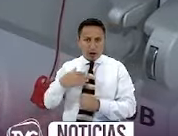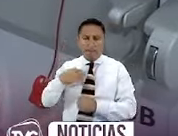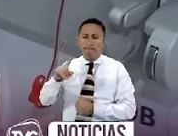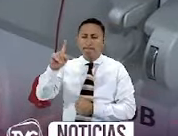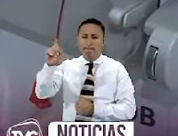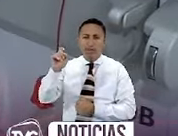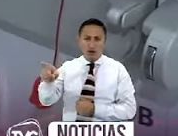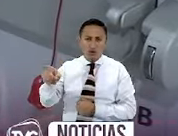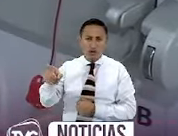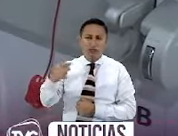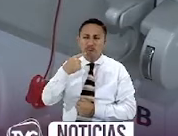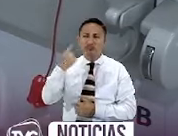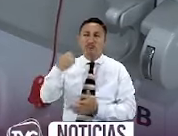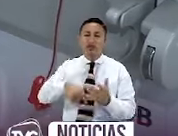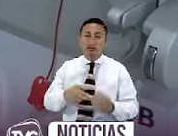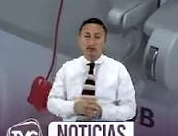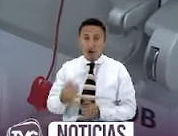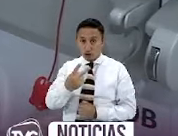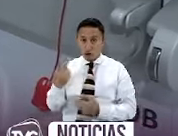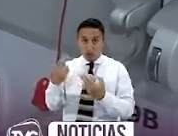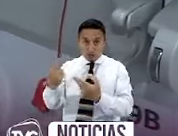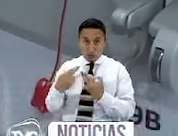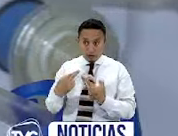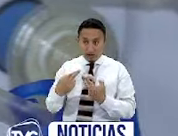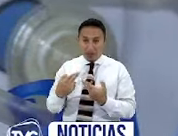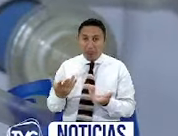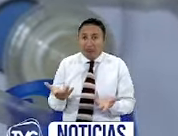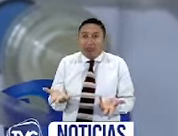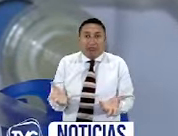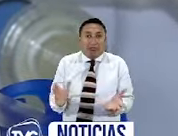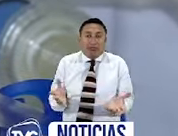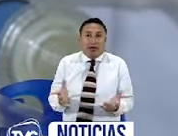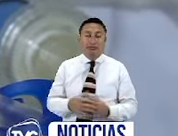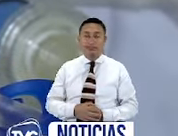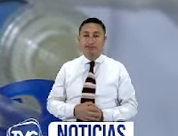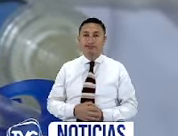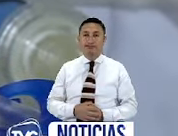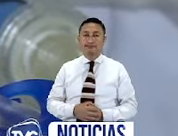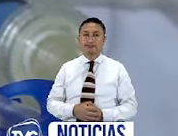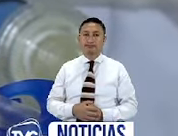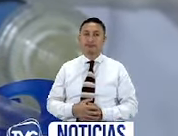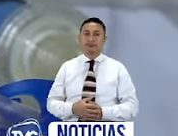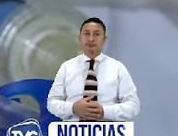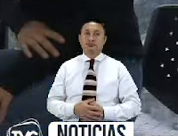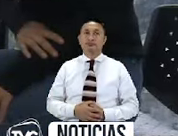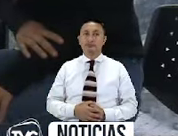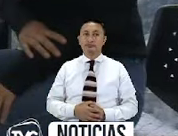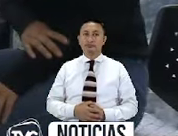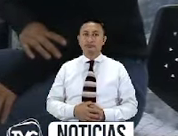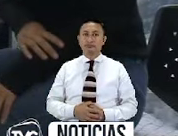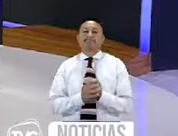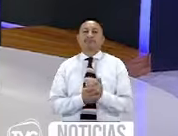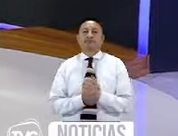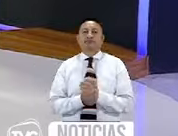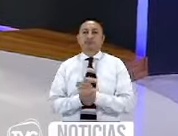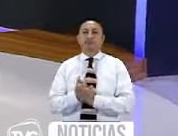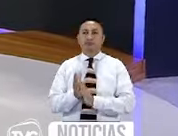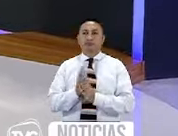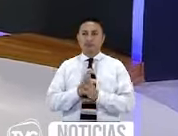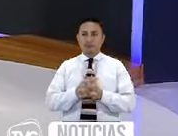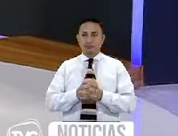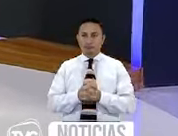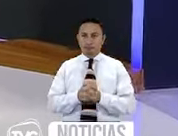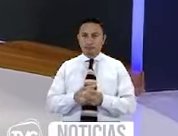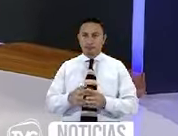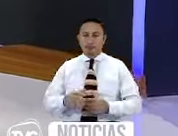posición, pero en ninguno de los casos hemos tenido confirmación. Informó Mía Sabeli Carrera.